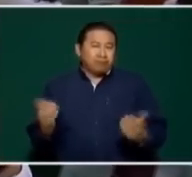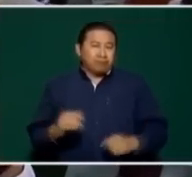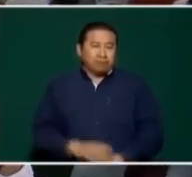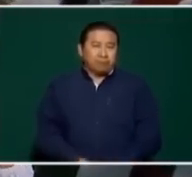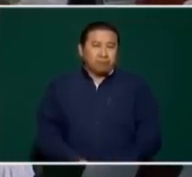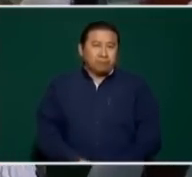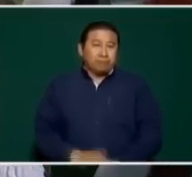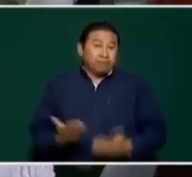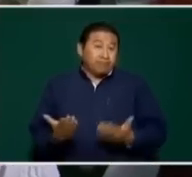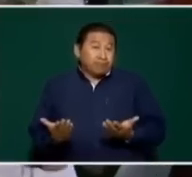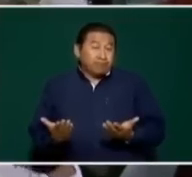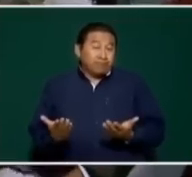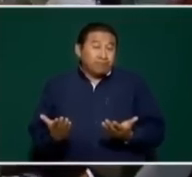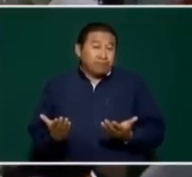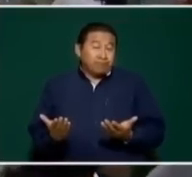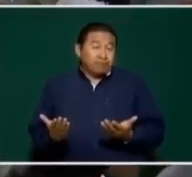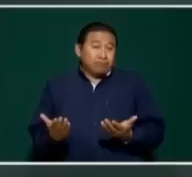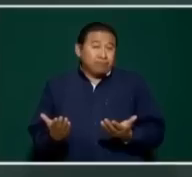Esta